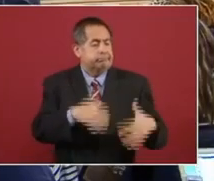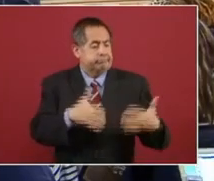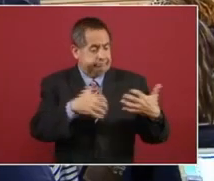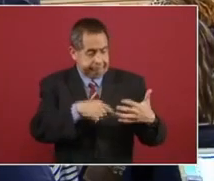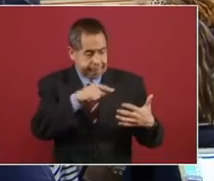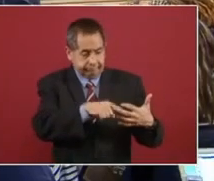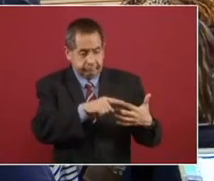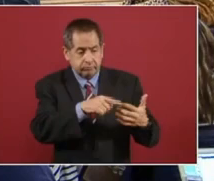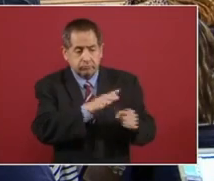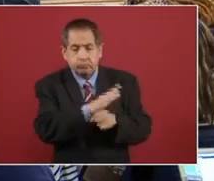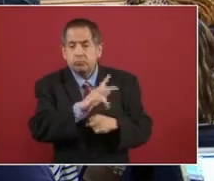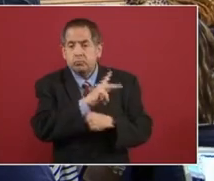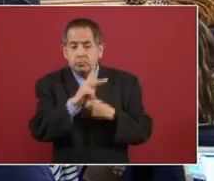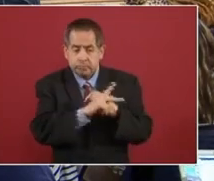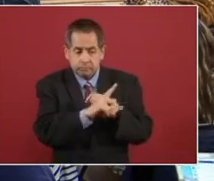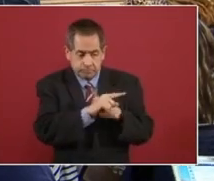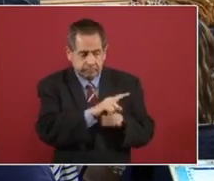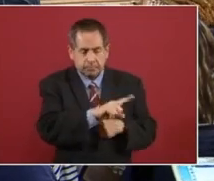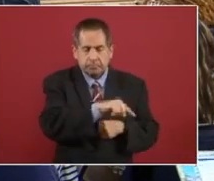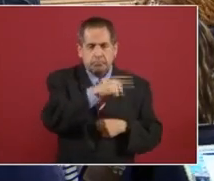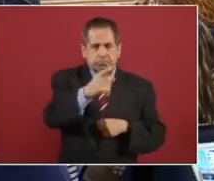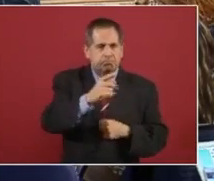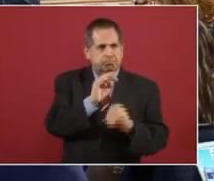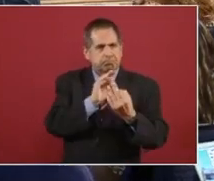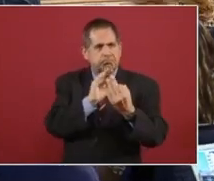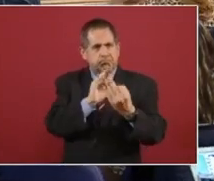empresa de que se trate,